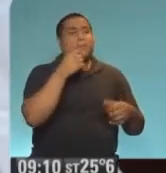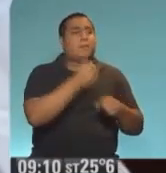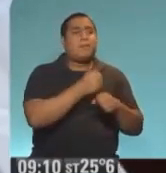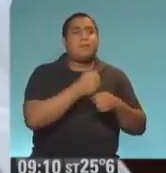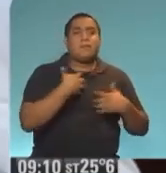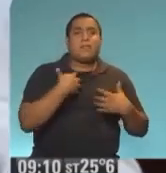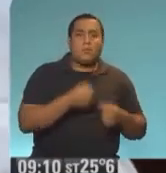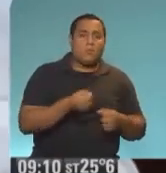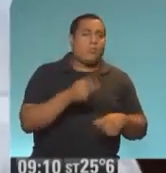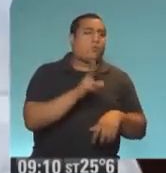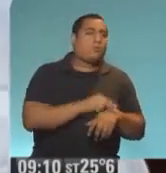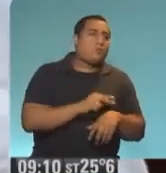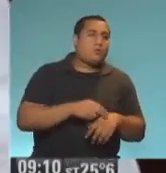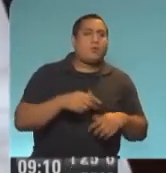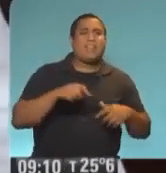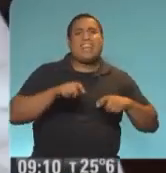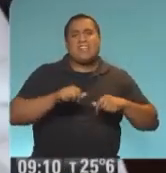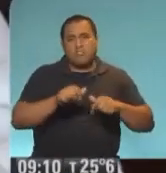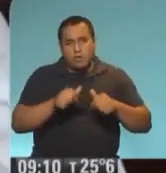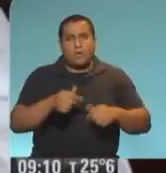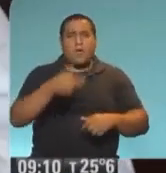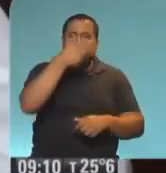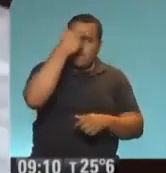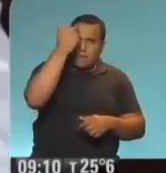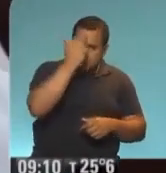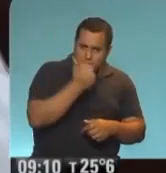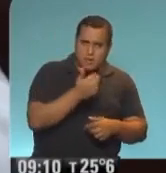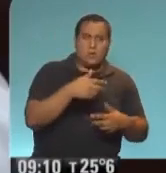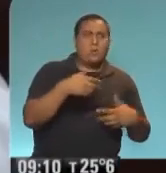la salud, médicos, kinesiólogos, enfermeros,